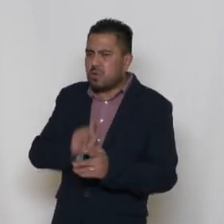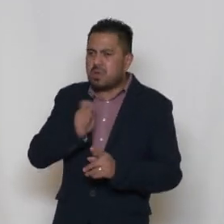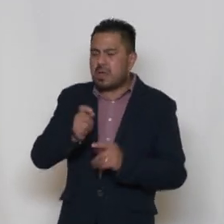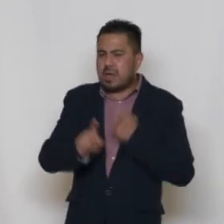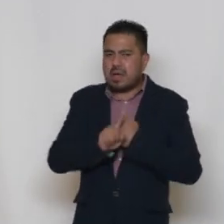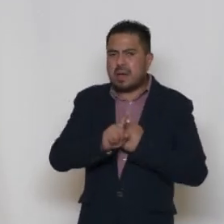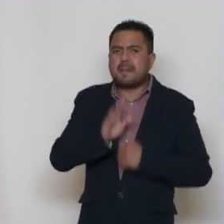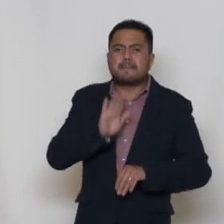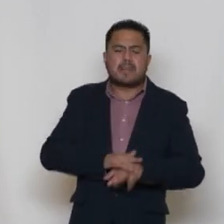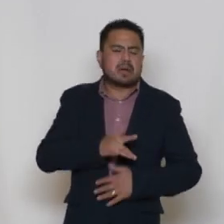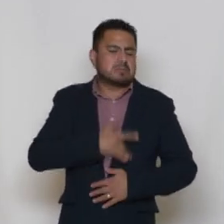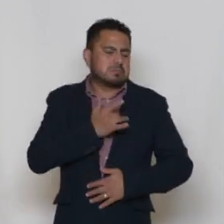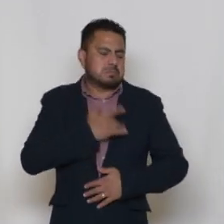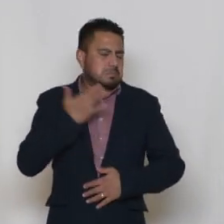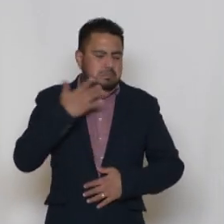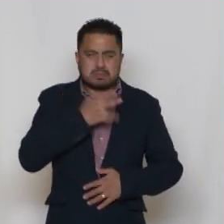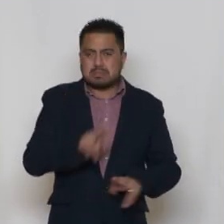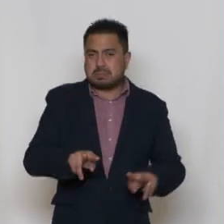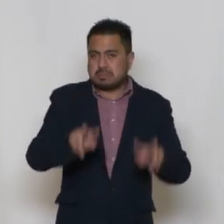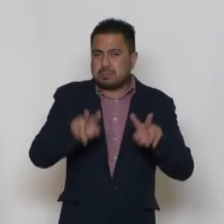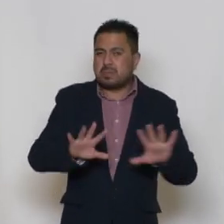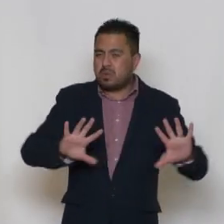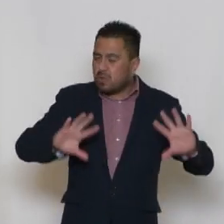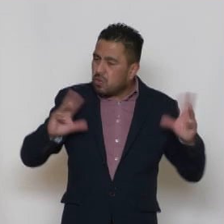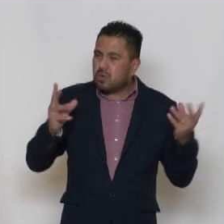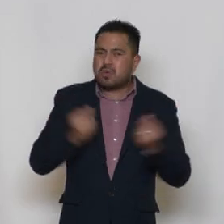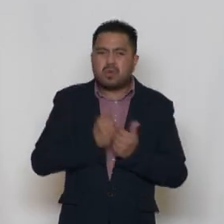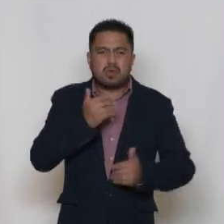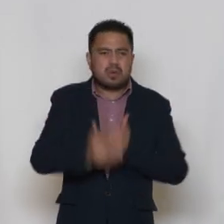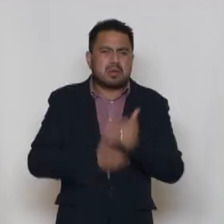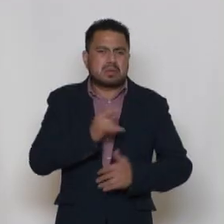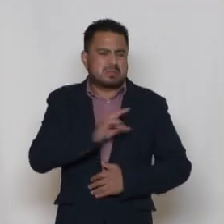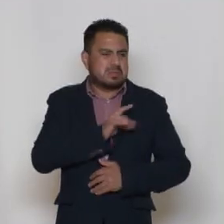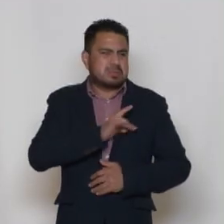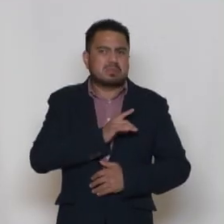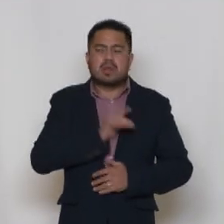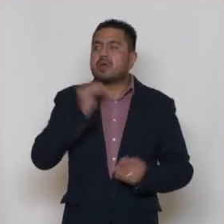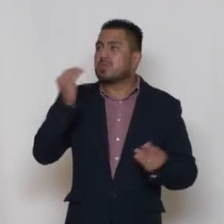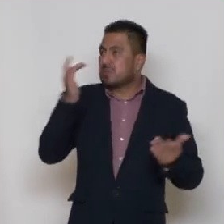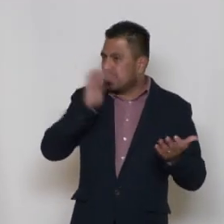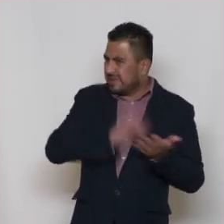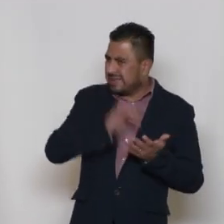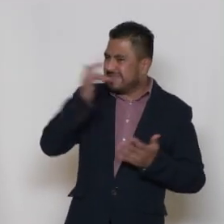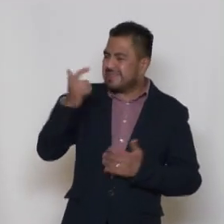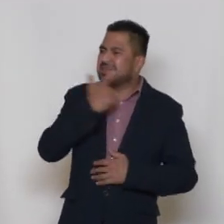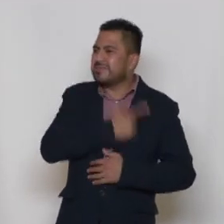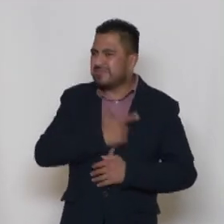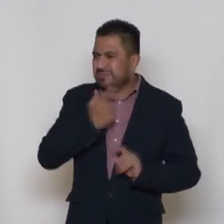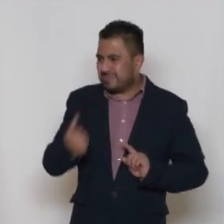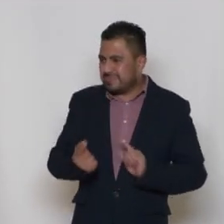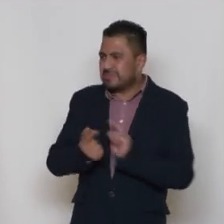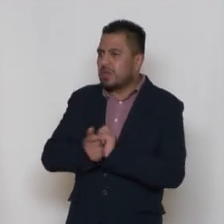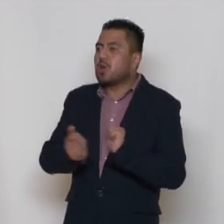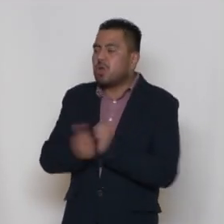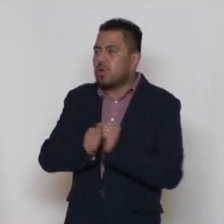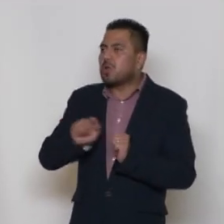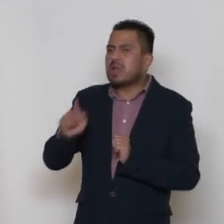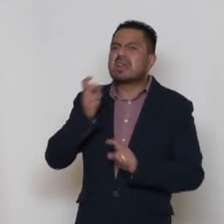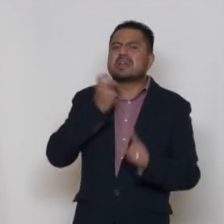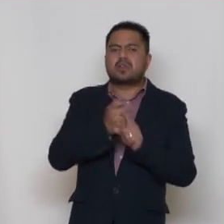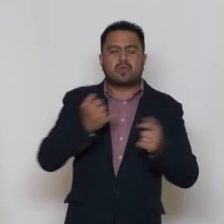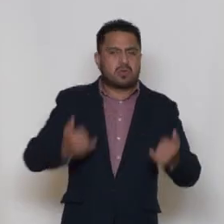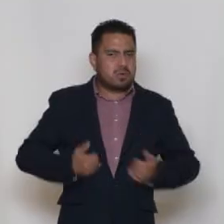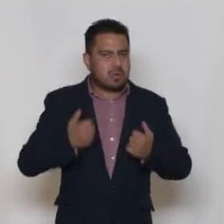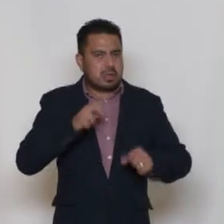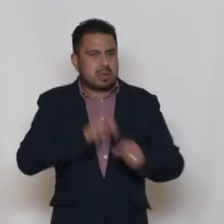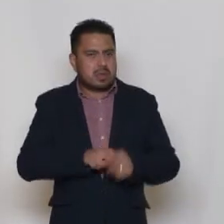es muy satisfactorio y de verdad todos los pasos que demos sin miedo. Así Muchas es. gracias, Andrea. Un placer platicar contigo. Esto fue Jóvenes